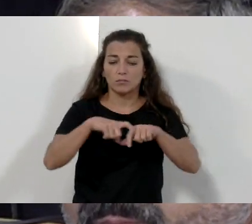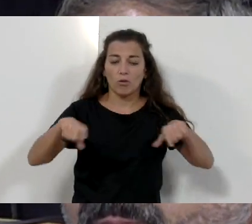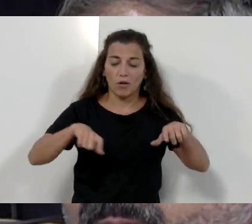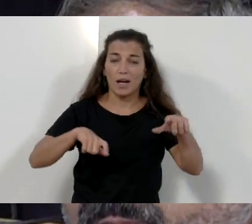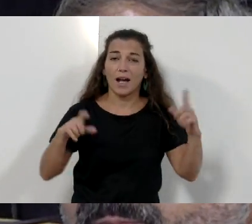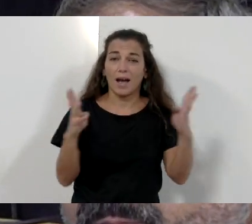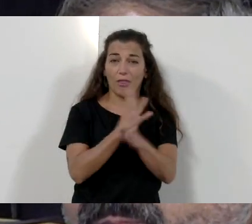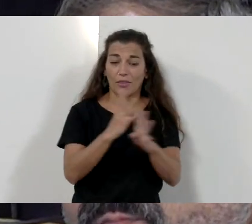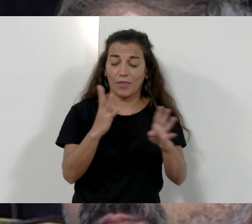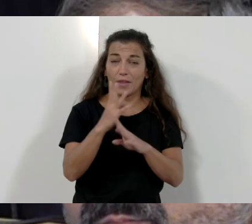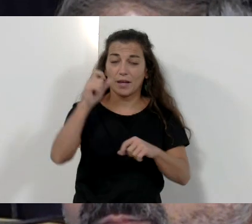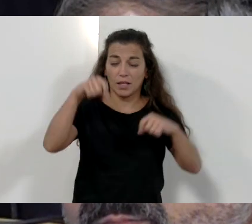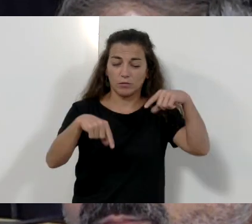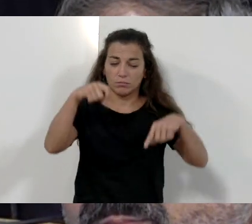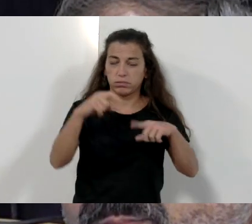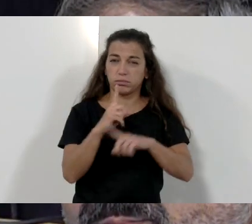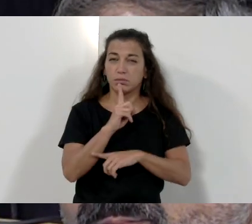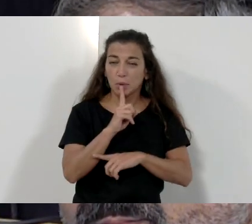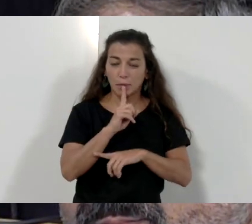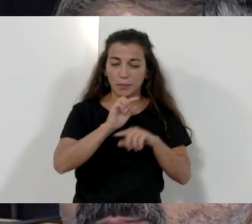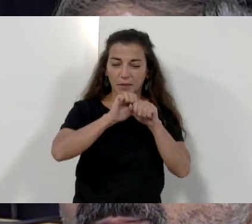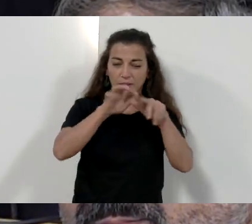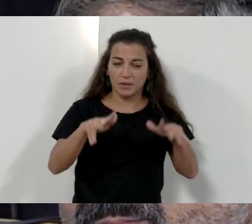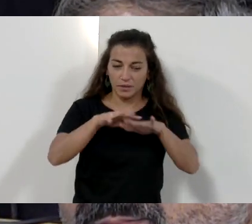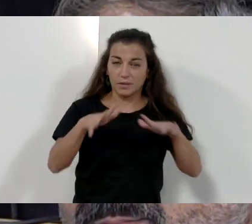grave y más